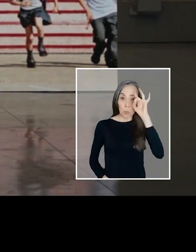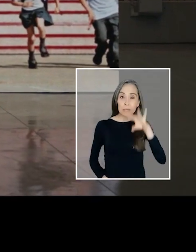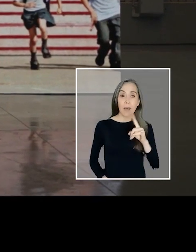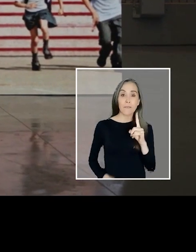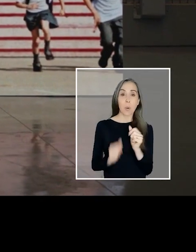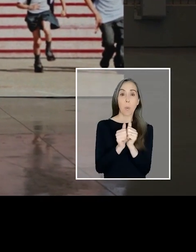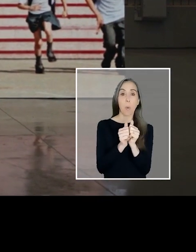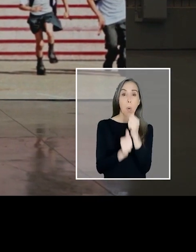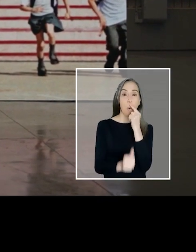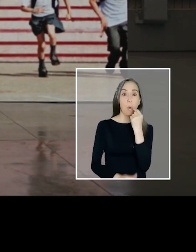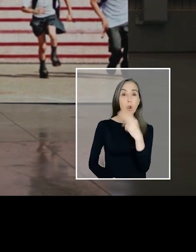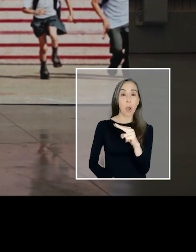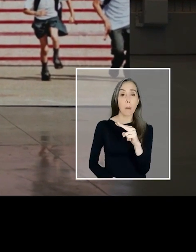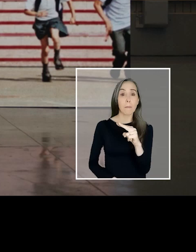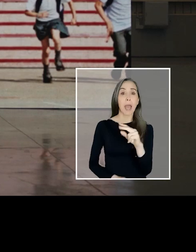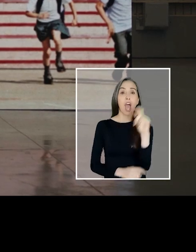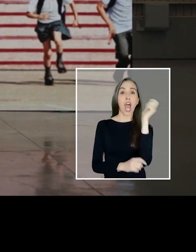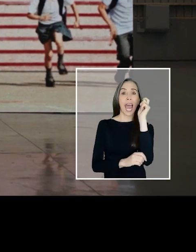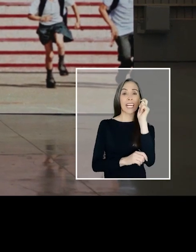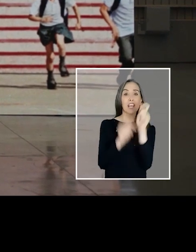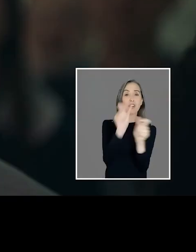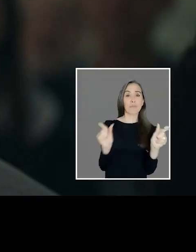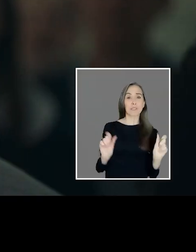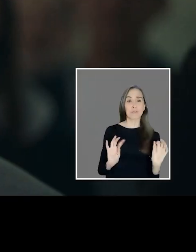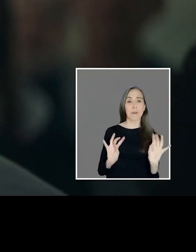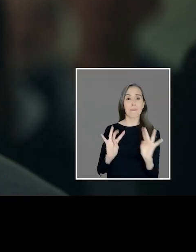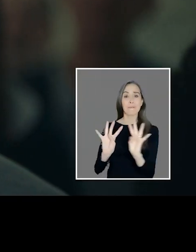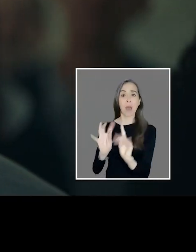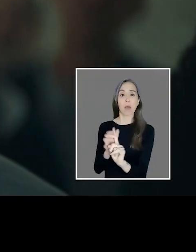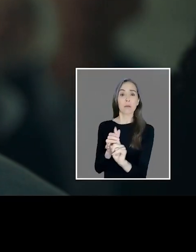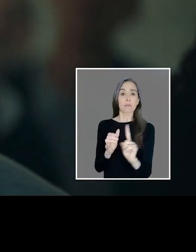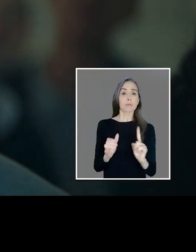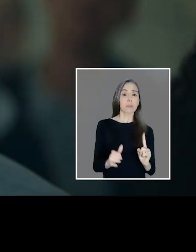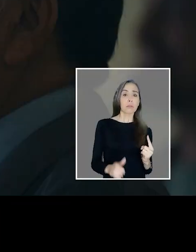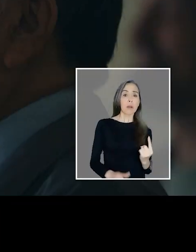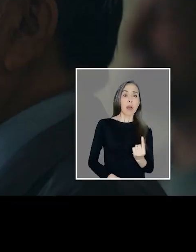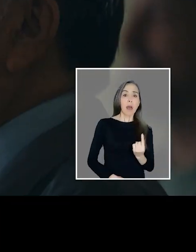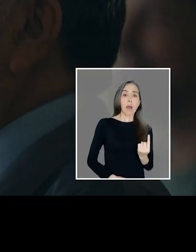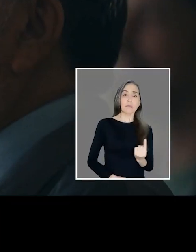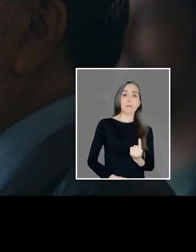¿Sabes que uno de tus compañeros se aísla en los recreos?